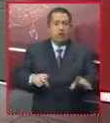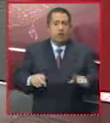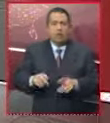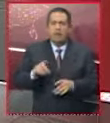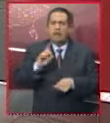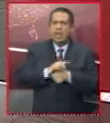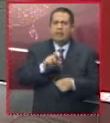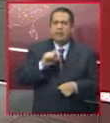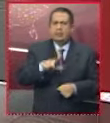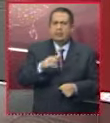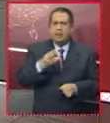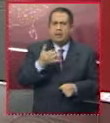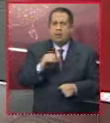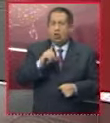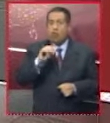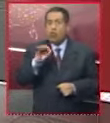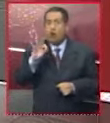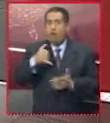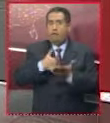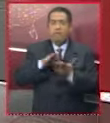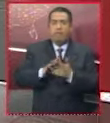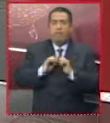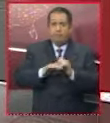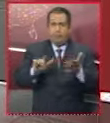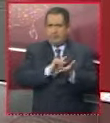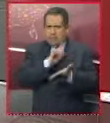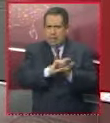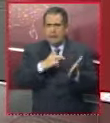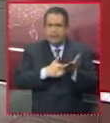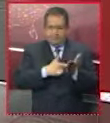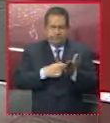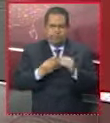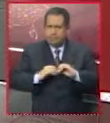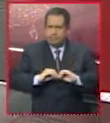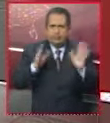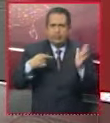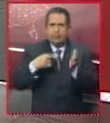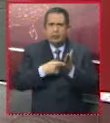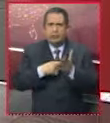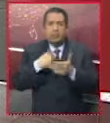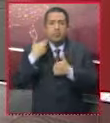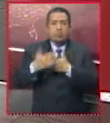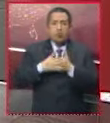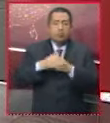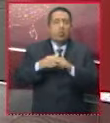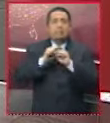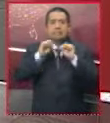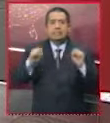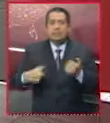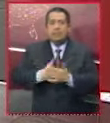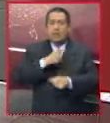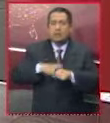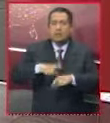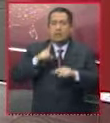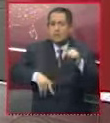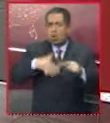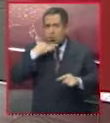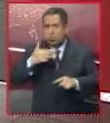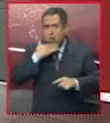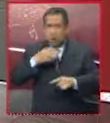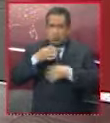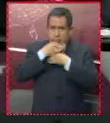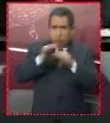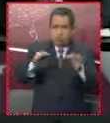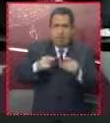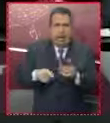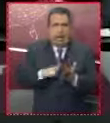del 27 de mayo cuando se publicó la reforma con la que se establecen las bases para crear el Sistema Nacional Anticorrupción. Luego de su promulgación, esta